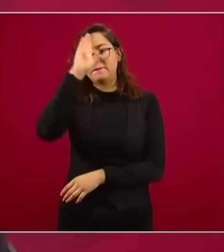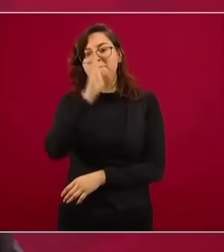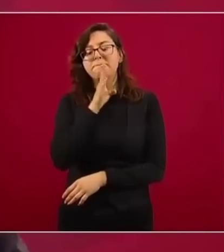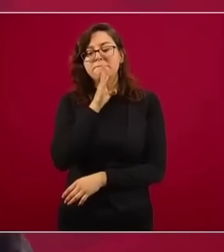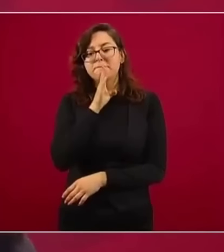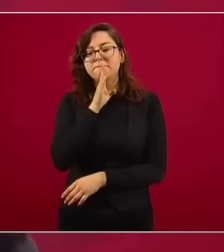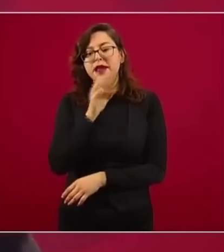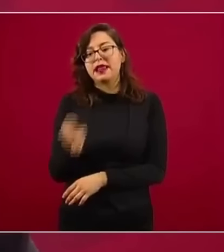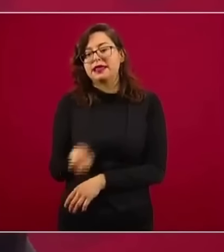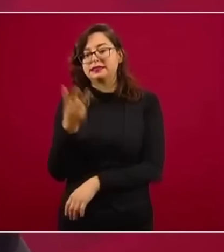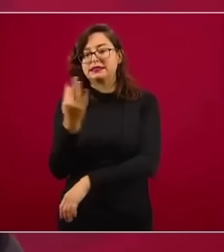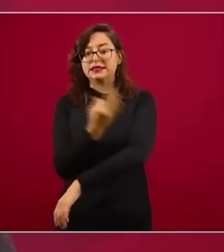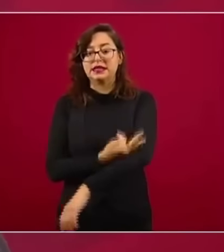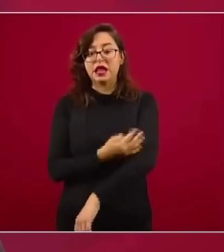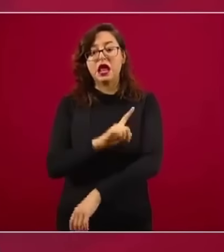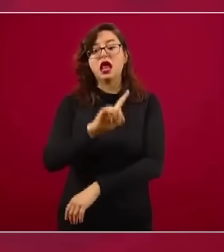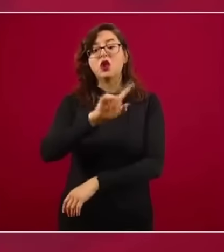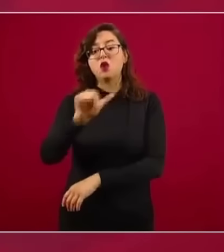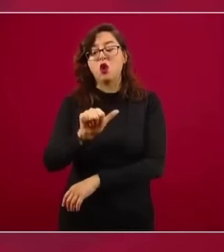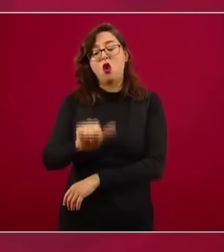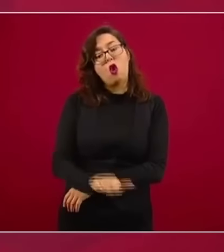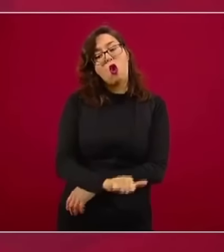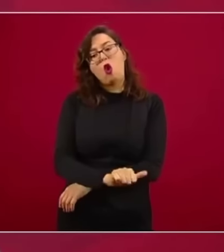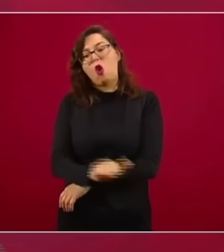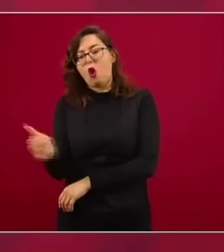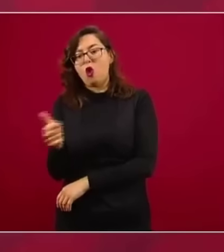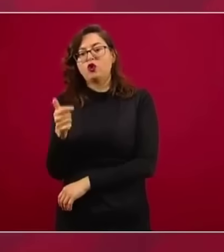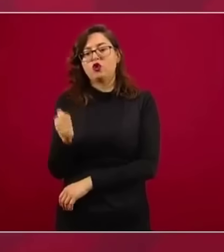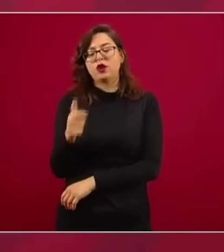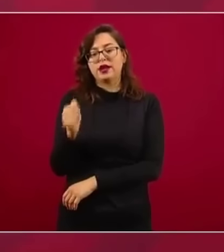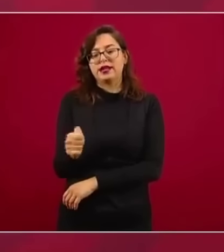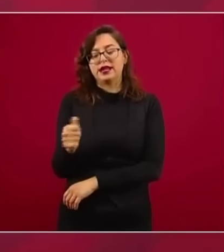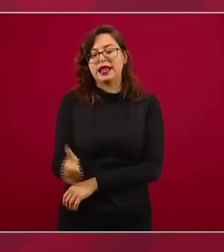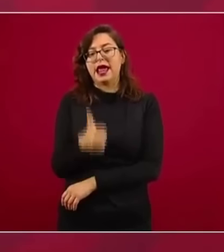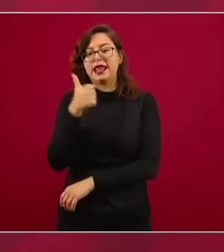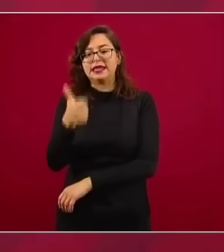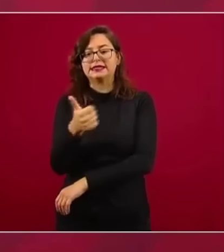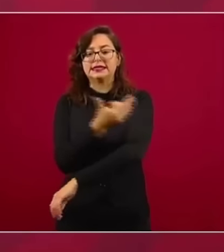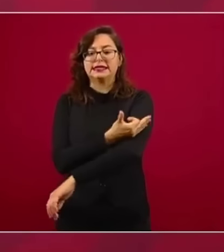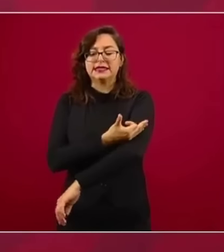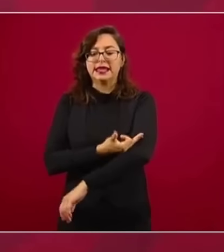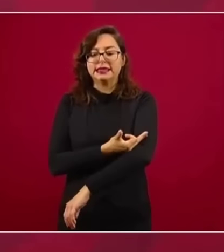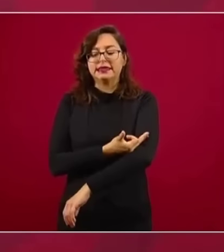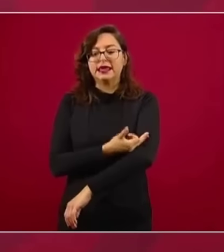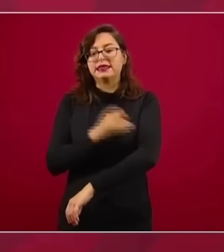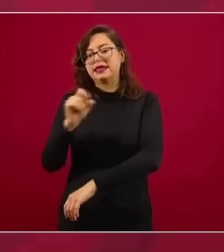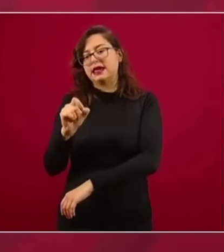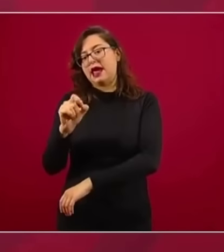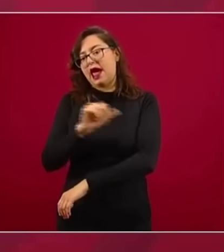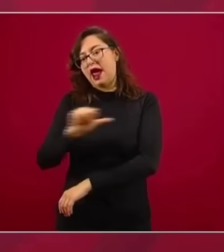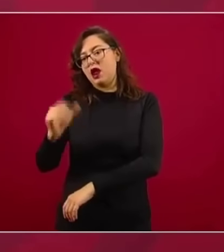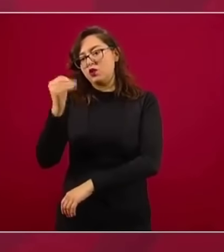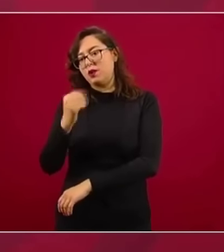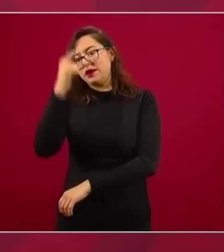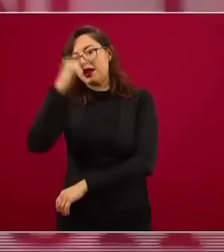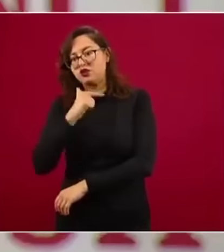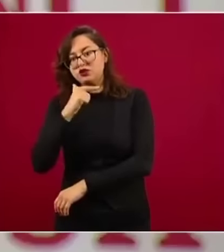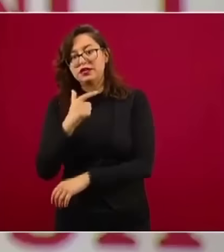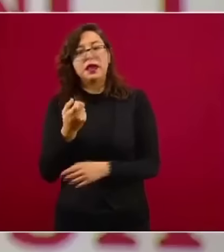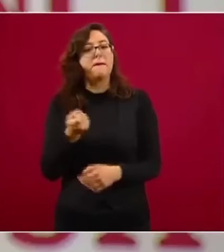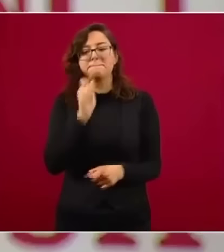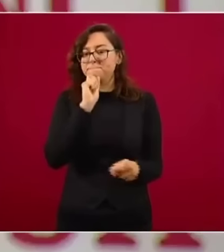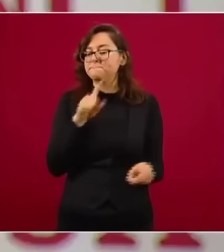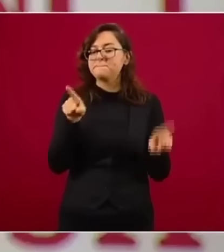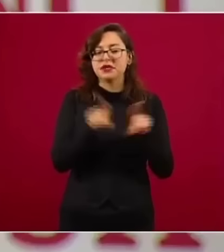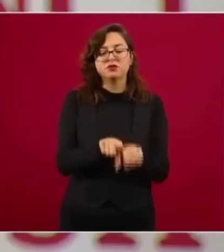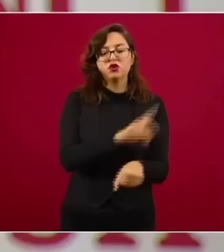las 15:30 y vuelve a pasar a las 18:30 y concluye a las 21 horas. Y así cada uno de los grados